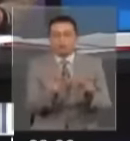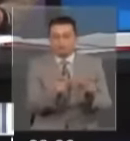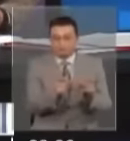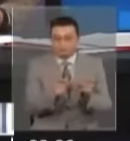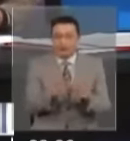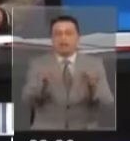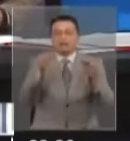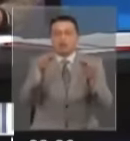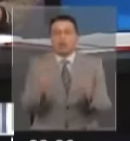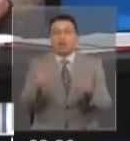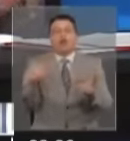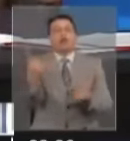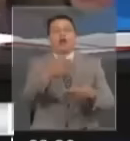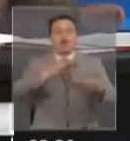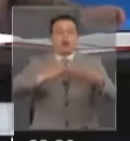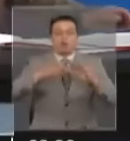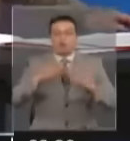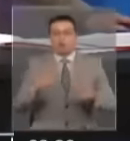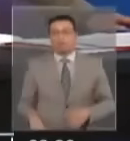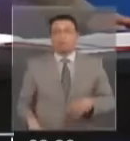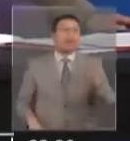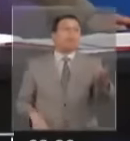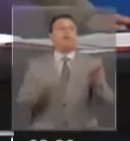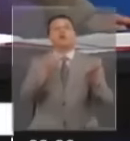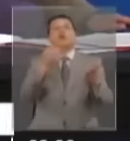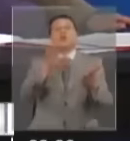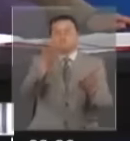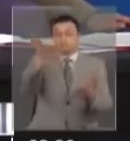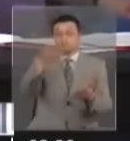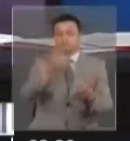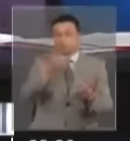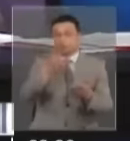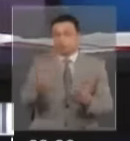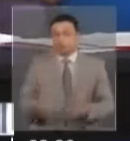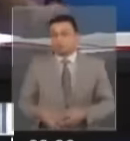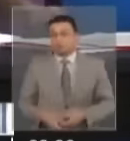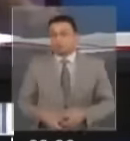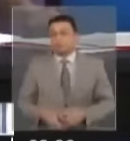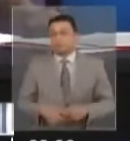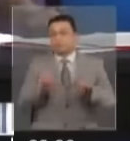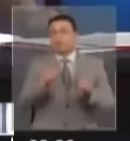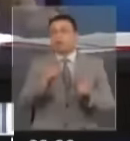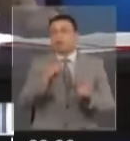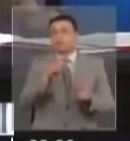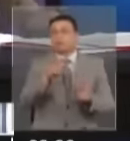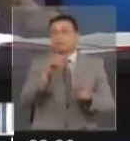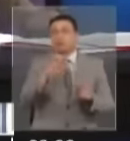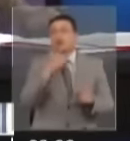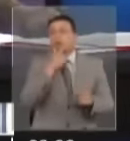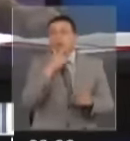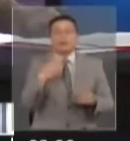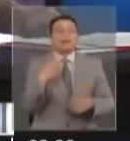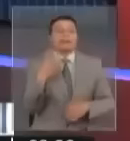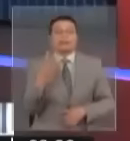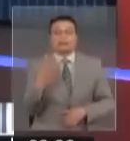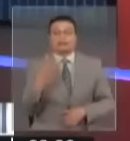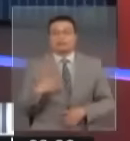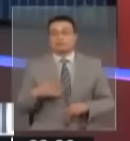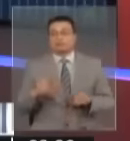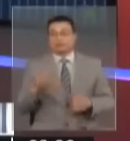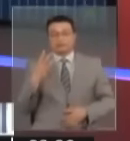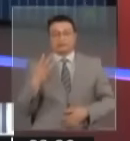seguridad a la comunidad. Alejandro, pide un número para seguir con el debate. Hay otras medidas para seguridad. A veces me gustaría jugar de tres. A ver cómo de anda.